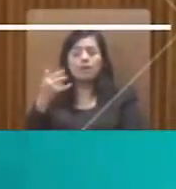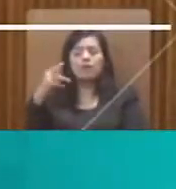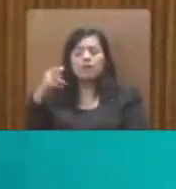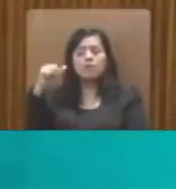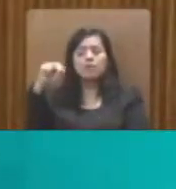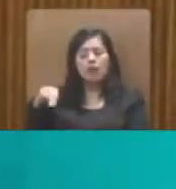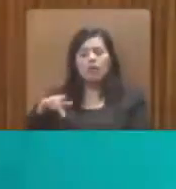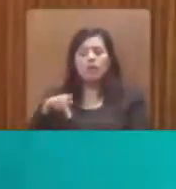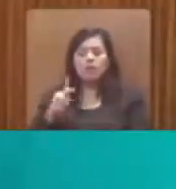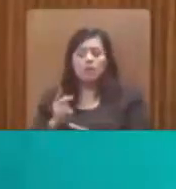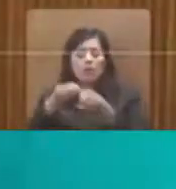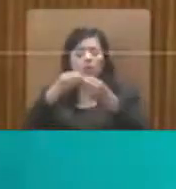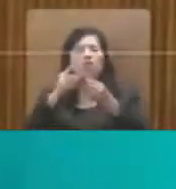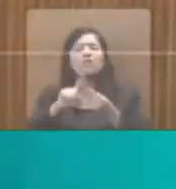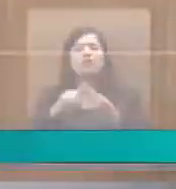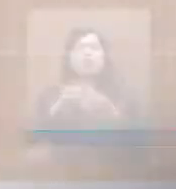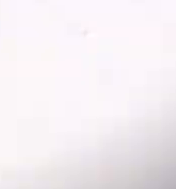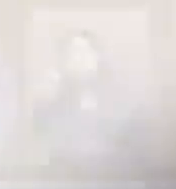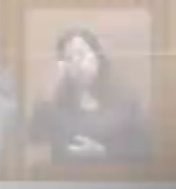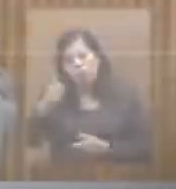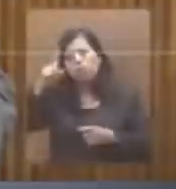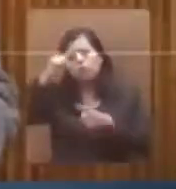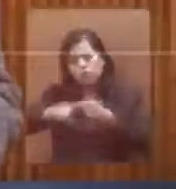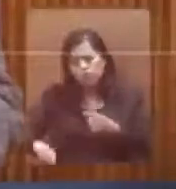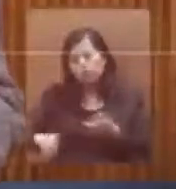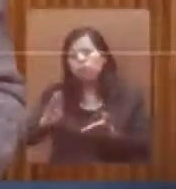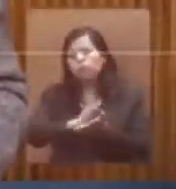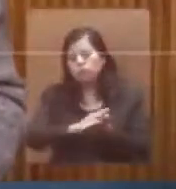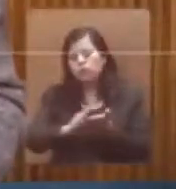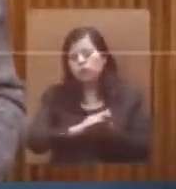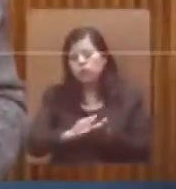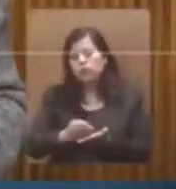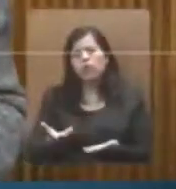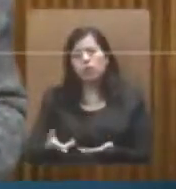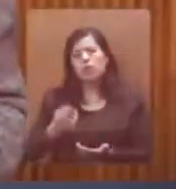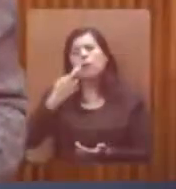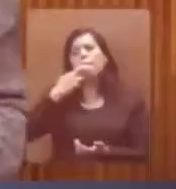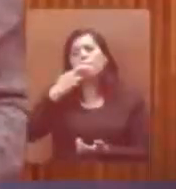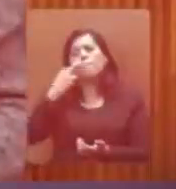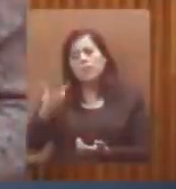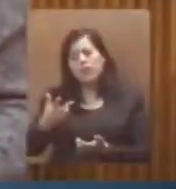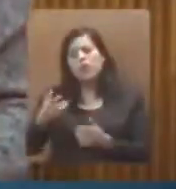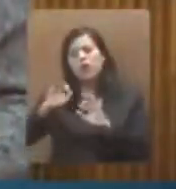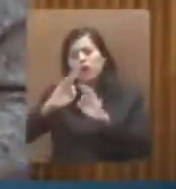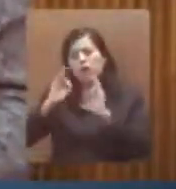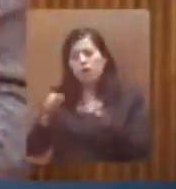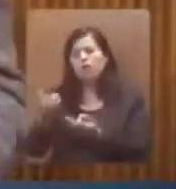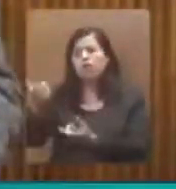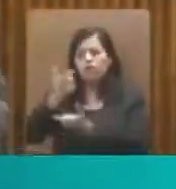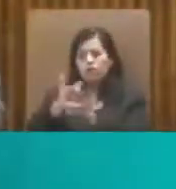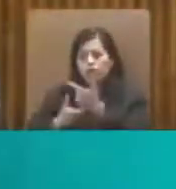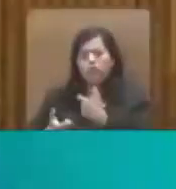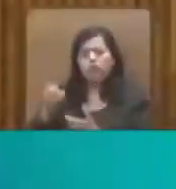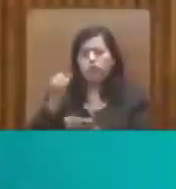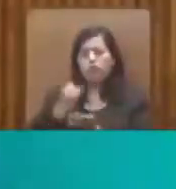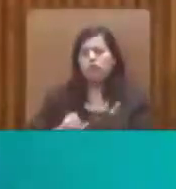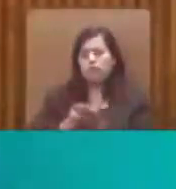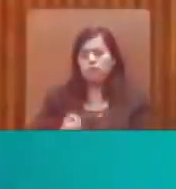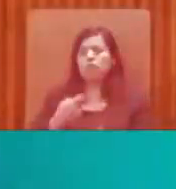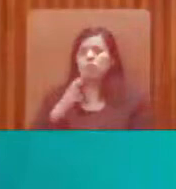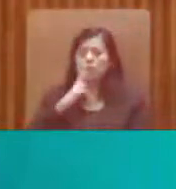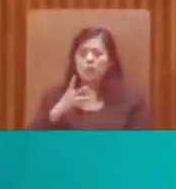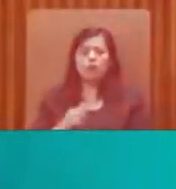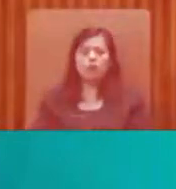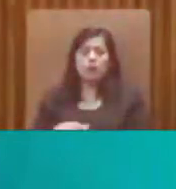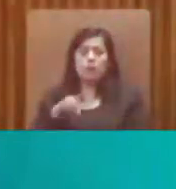pierde, como siempre, es la gente. Por supuesto que se tienen que mejorar los mecanismos de recaudación, pero en